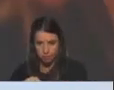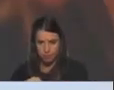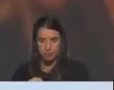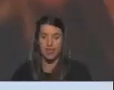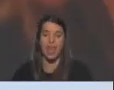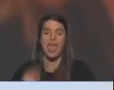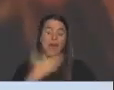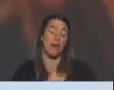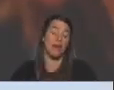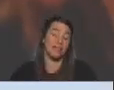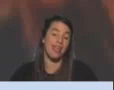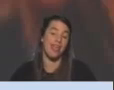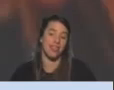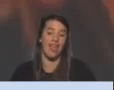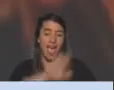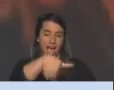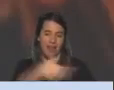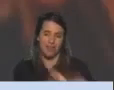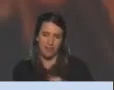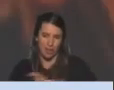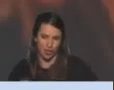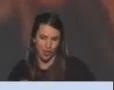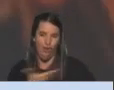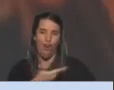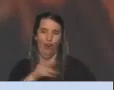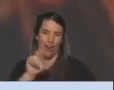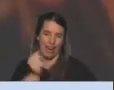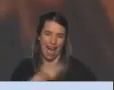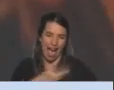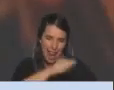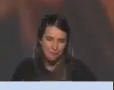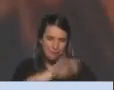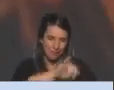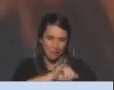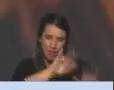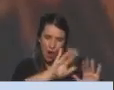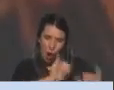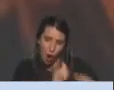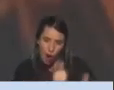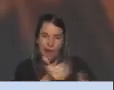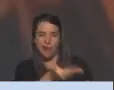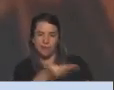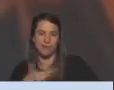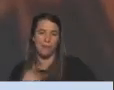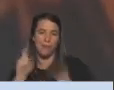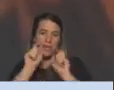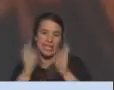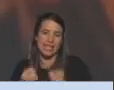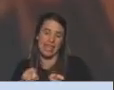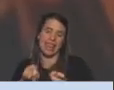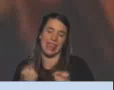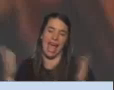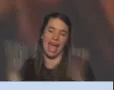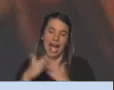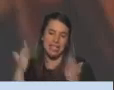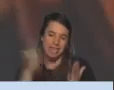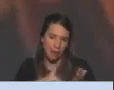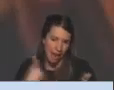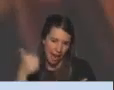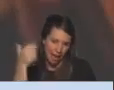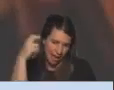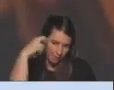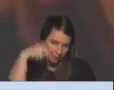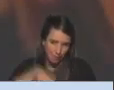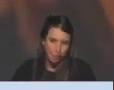Pero bueno, para concluir, un hecho lamentable que se dan dos situaciones. Por un lado, las armas, la facilidad para acceder a un arma en